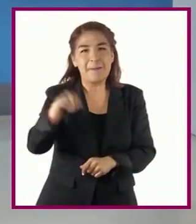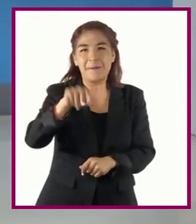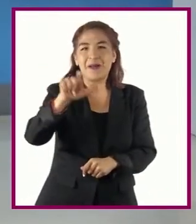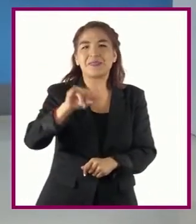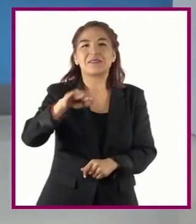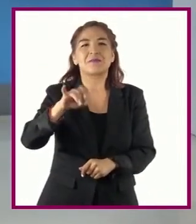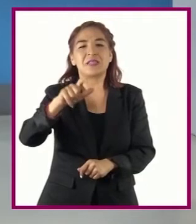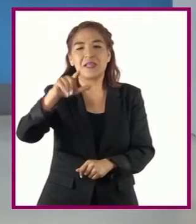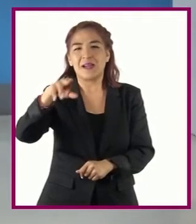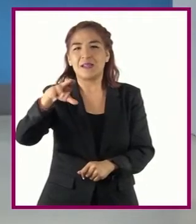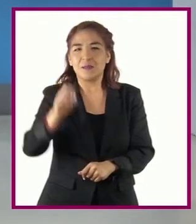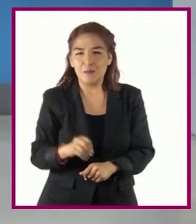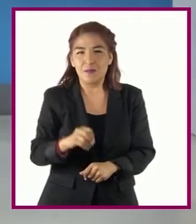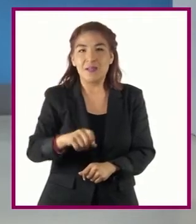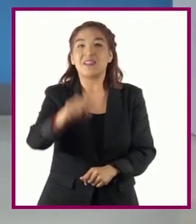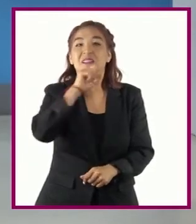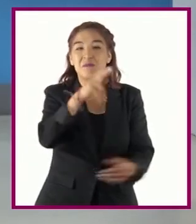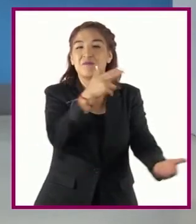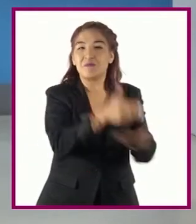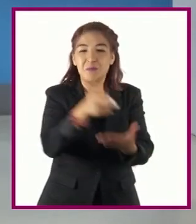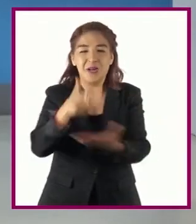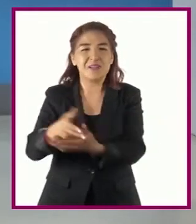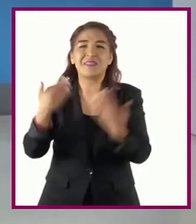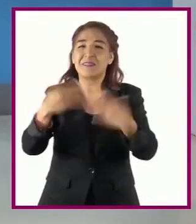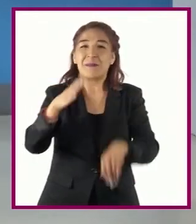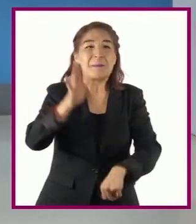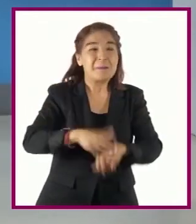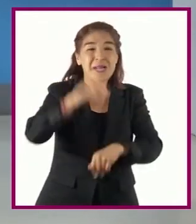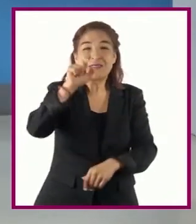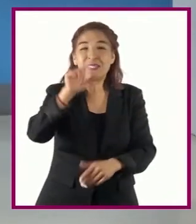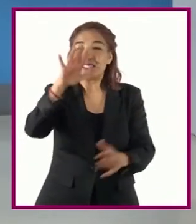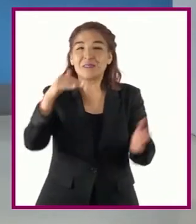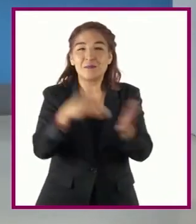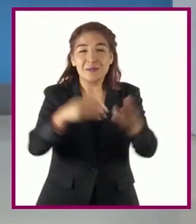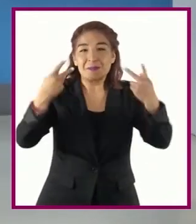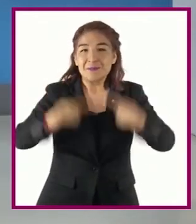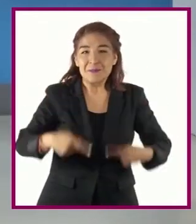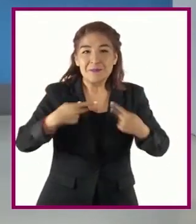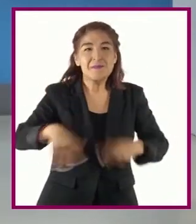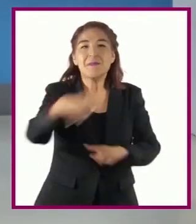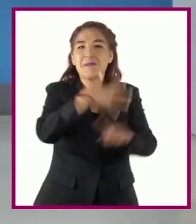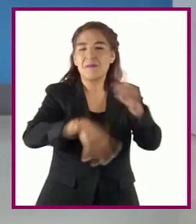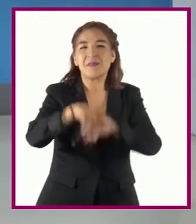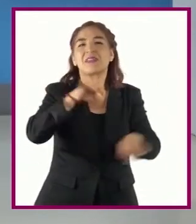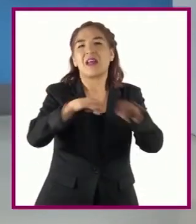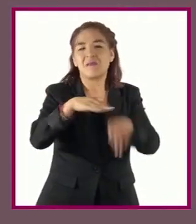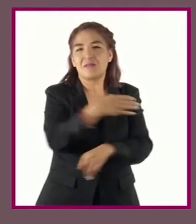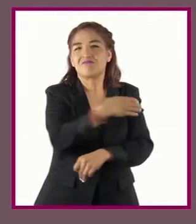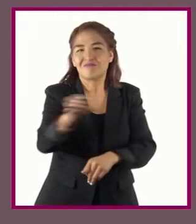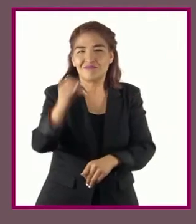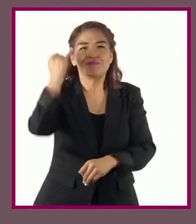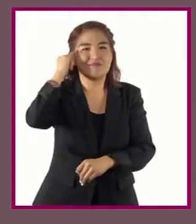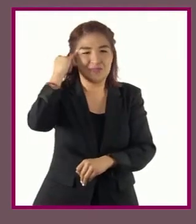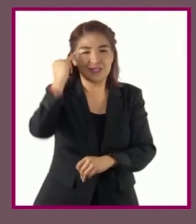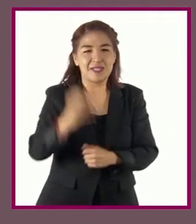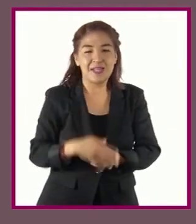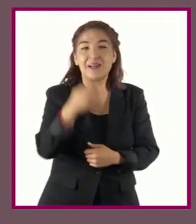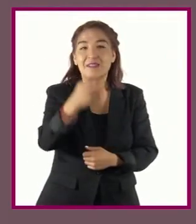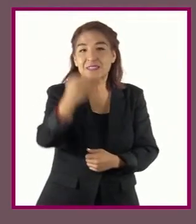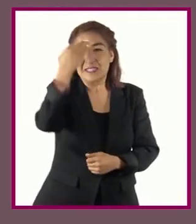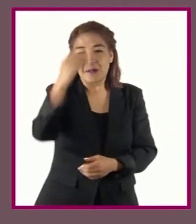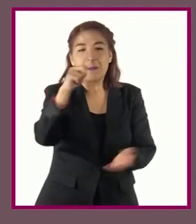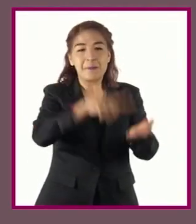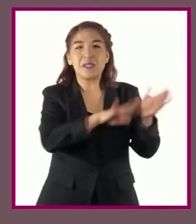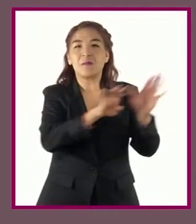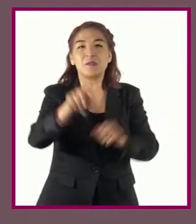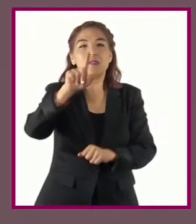Hernández Martínez, y la matanza de más de 25,000 personas, en su mayoría campesinos. En la década de los 70